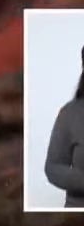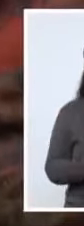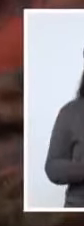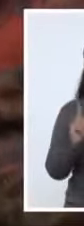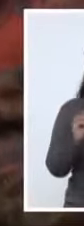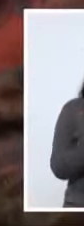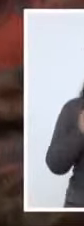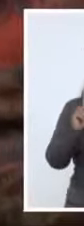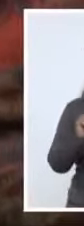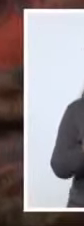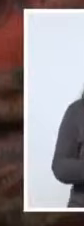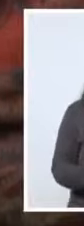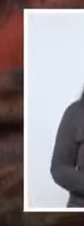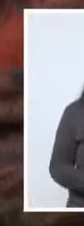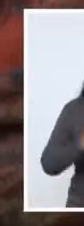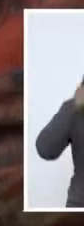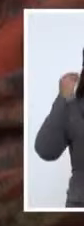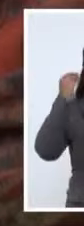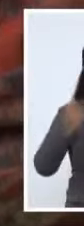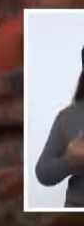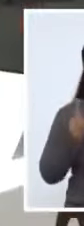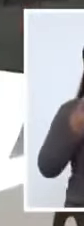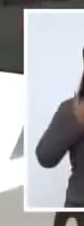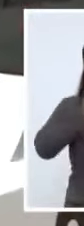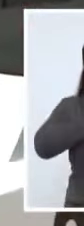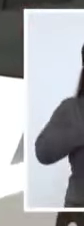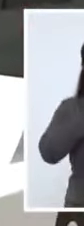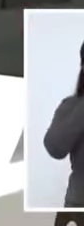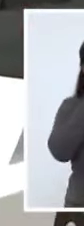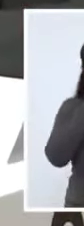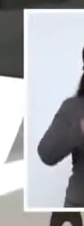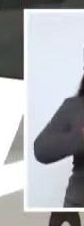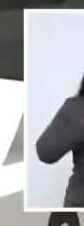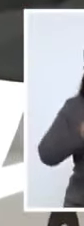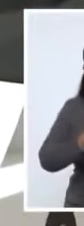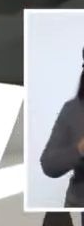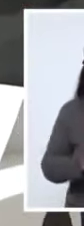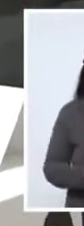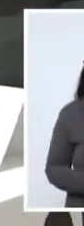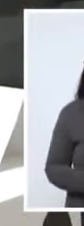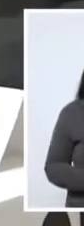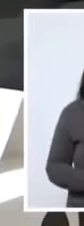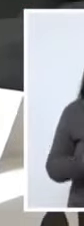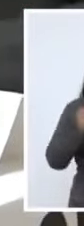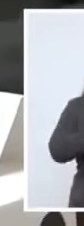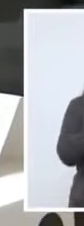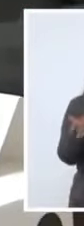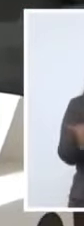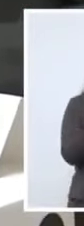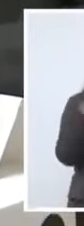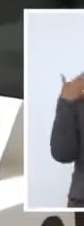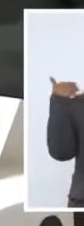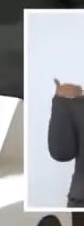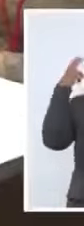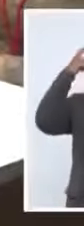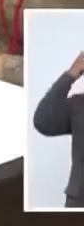a un perfeccionamiento de los ingresos a los trabajadores, para dinamizar la producción agropecuaria y